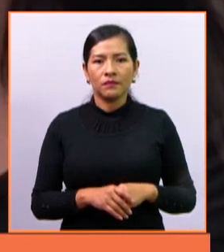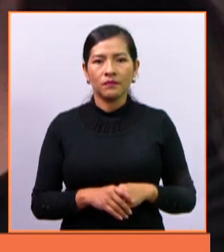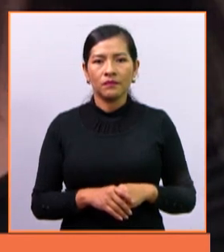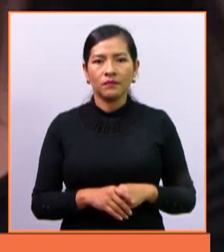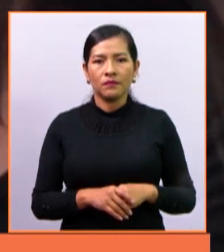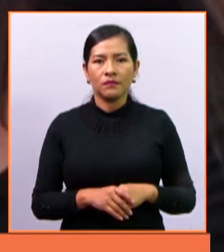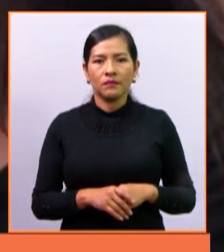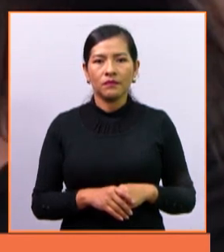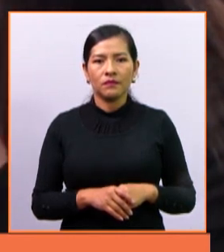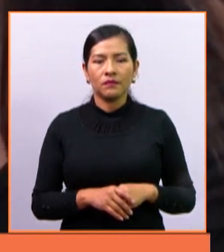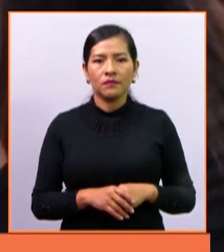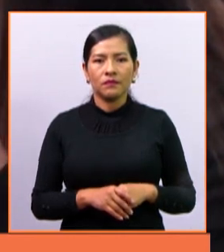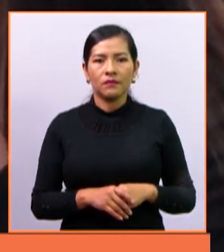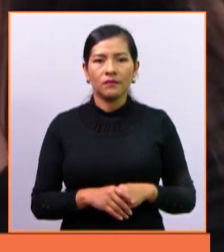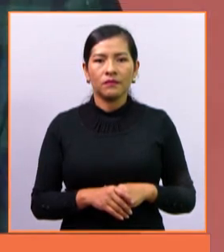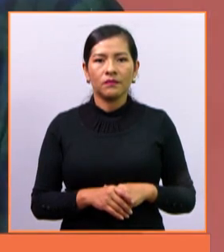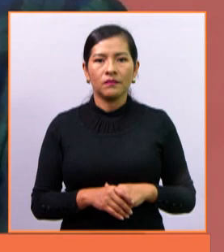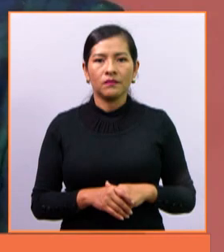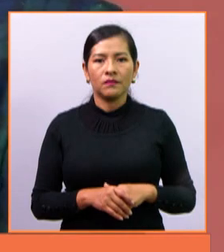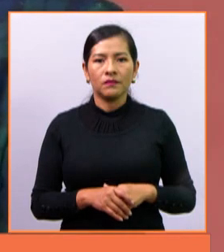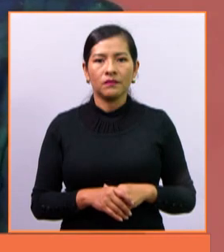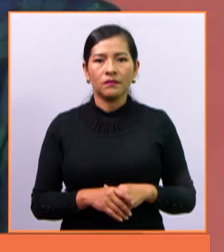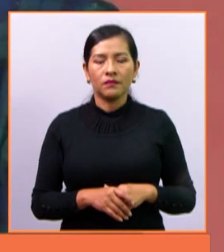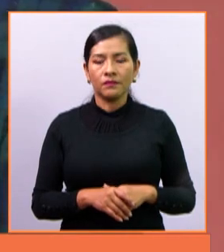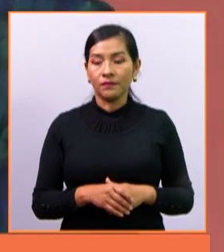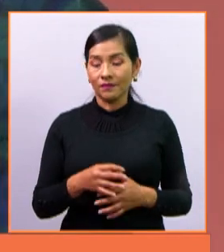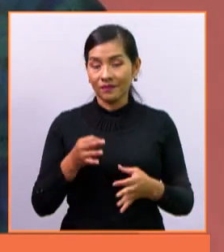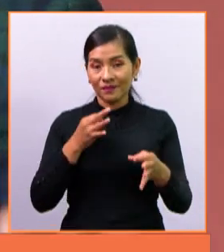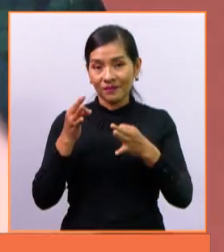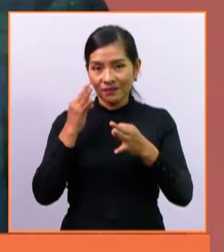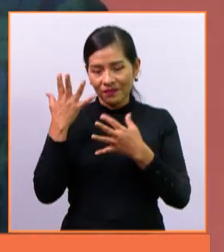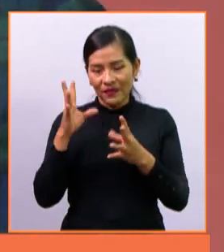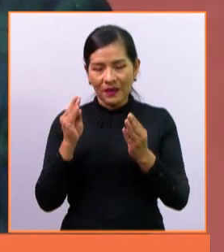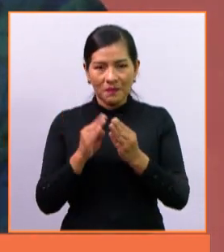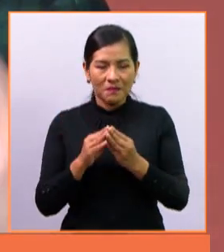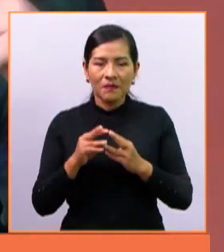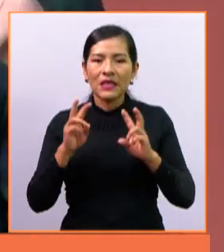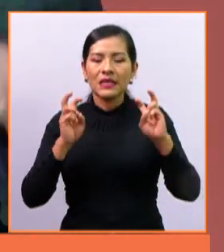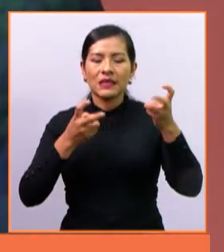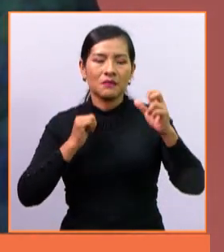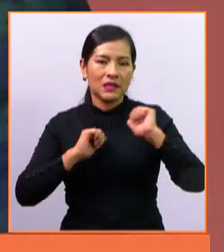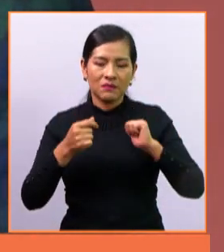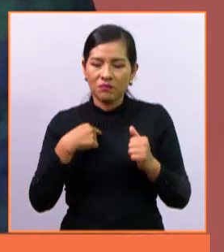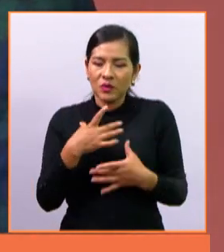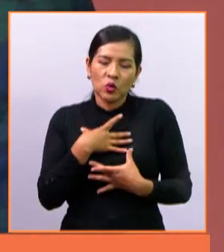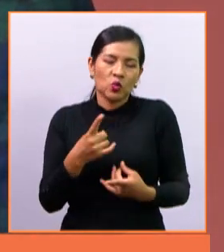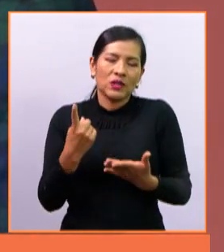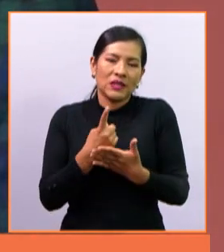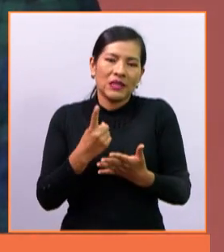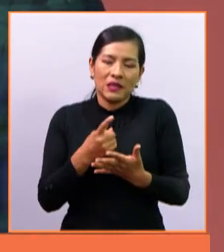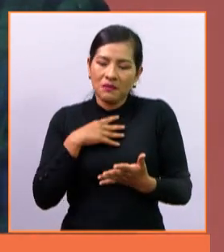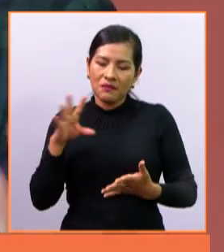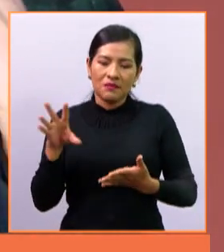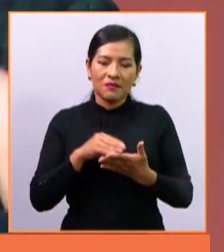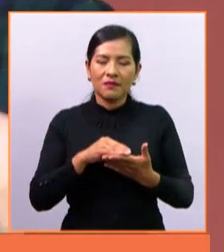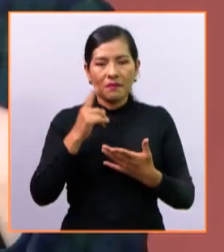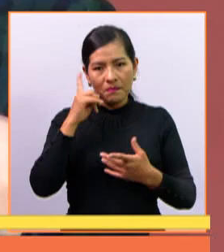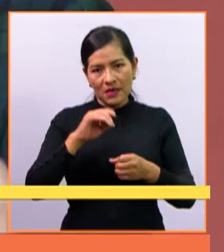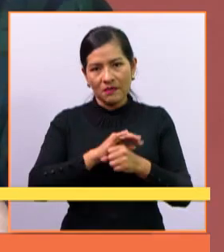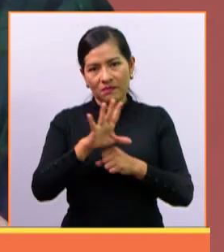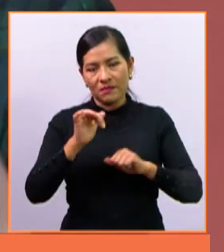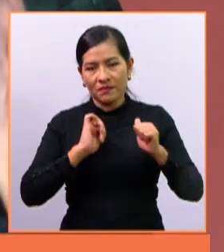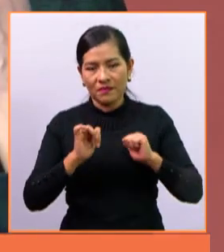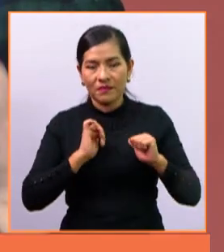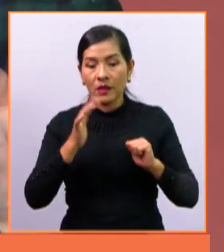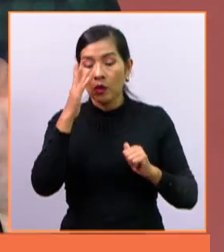Will you please be very particular in how you train the girl? Tengo es hacer un playback, ¿no?